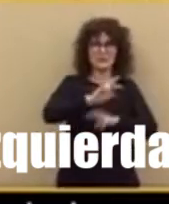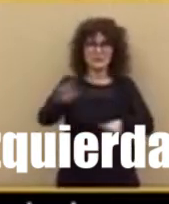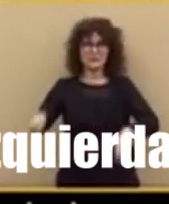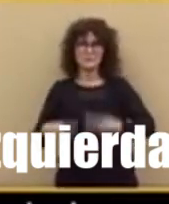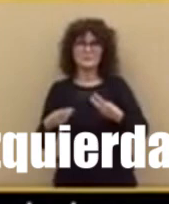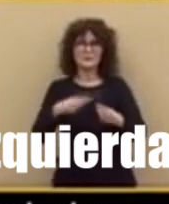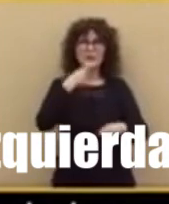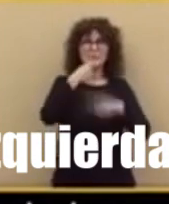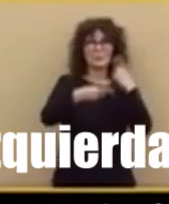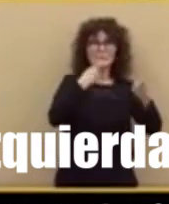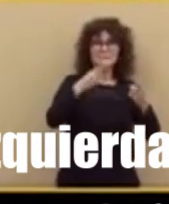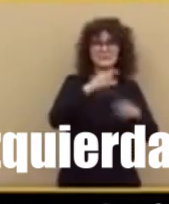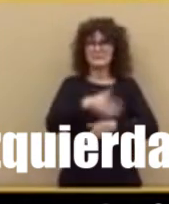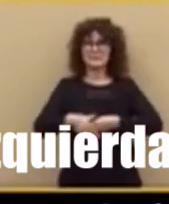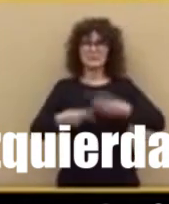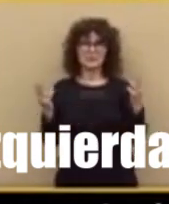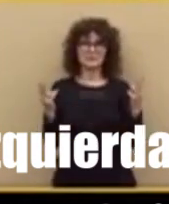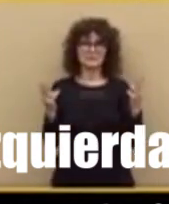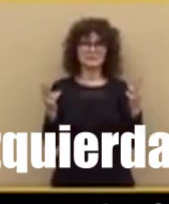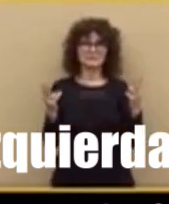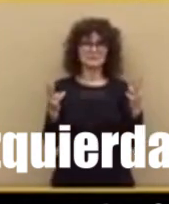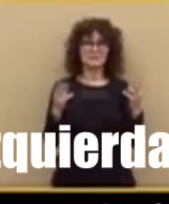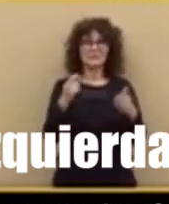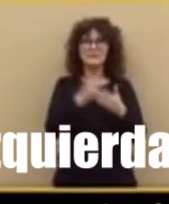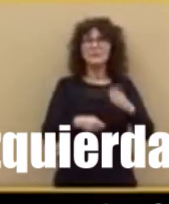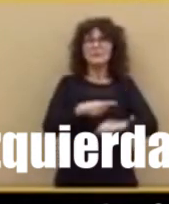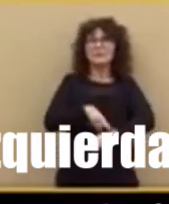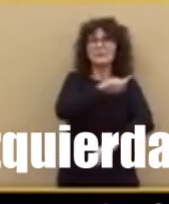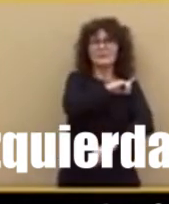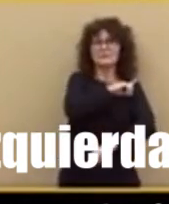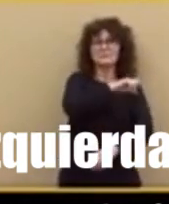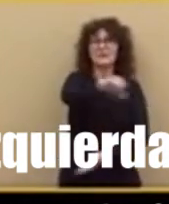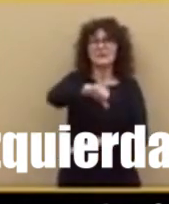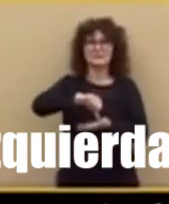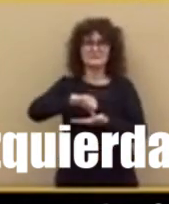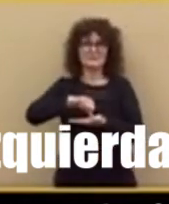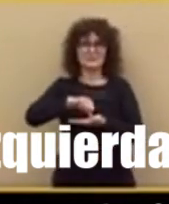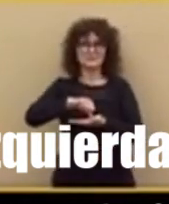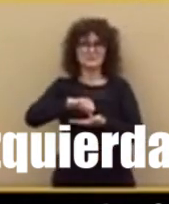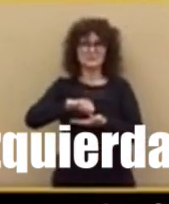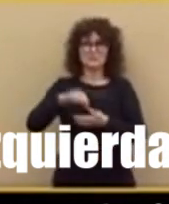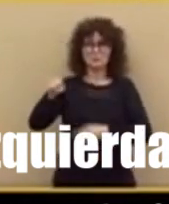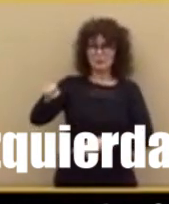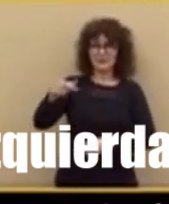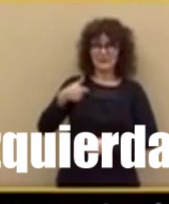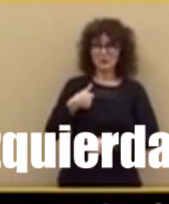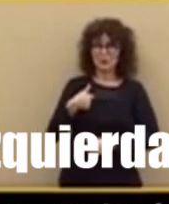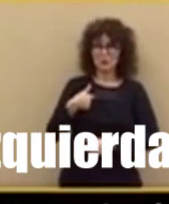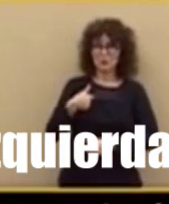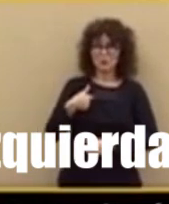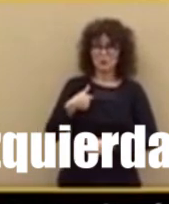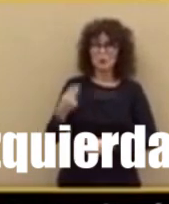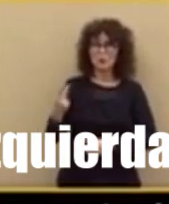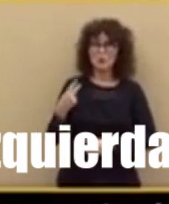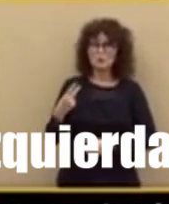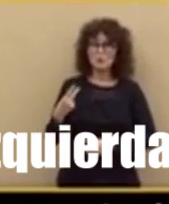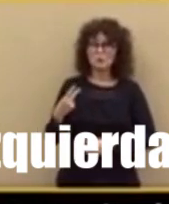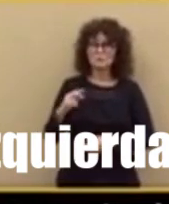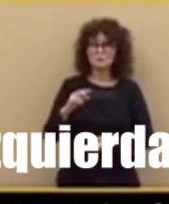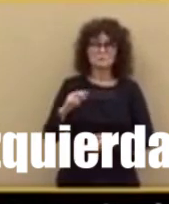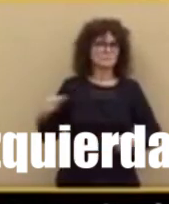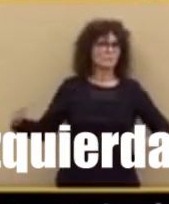y demócratas, entre radicales y centristas. Y usted y yo estamos en los lados opuestos de esa